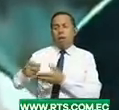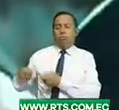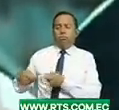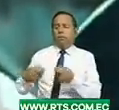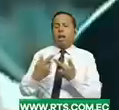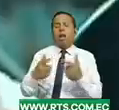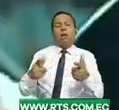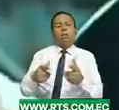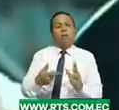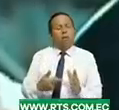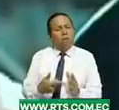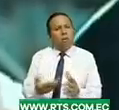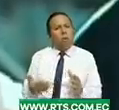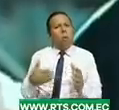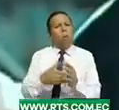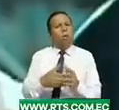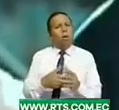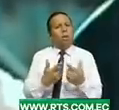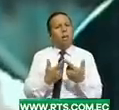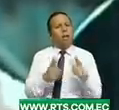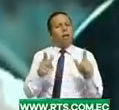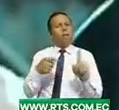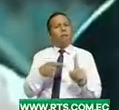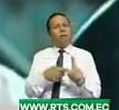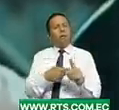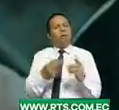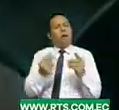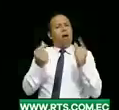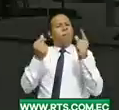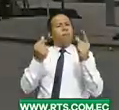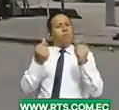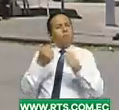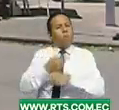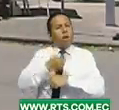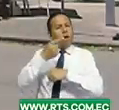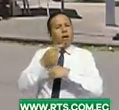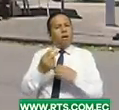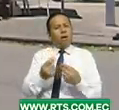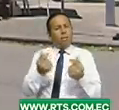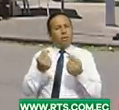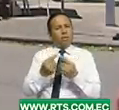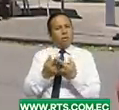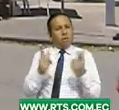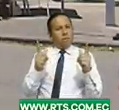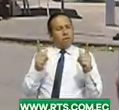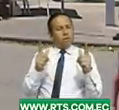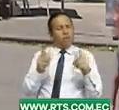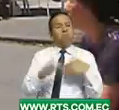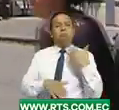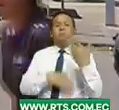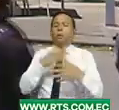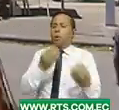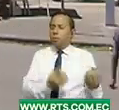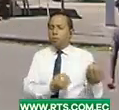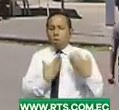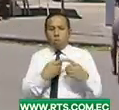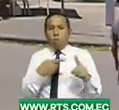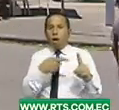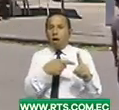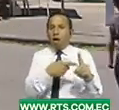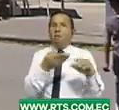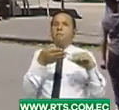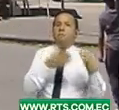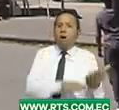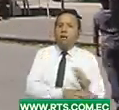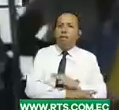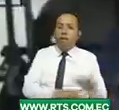calles en menos de 24 horas. Tras conocerse la muerte de Campuzano, el temor se apoderó de los habitantes